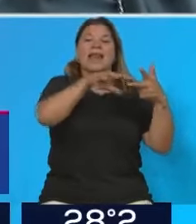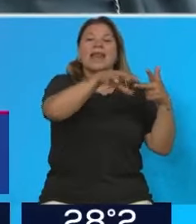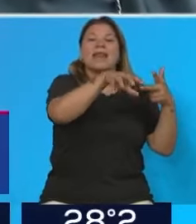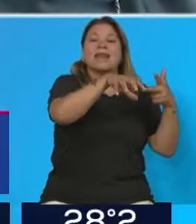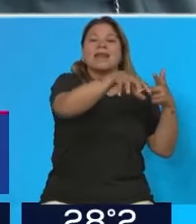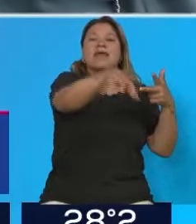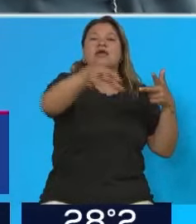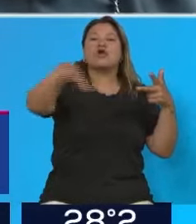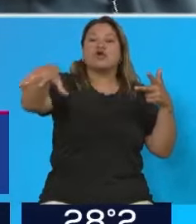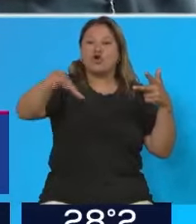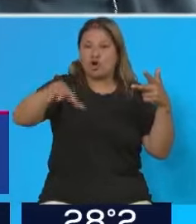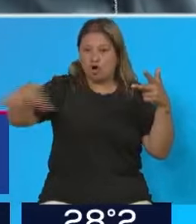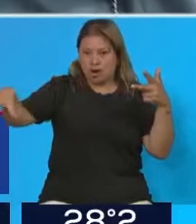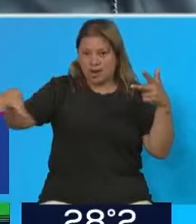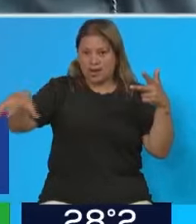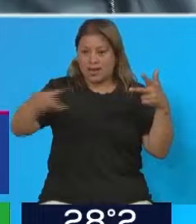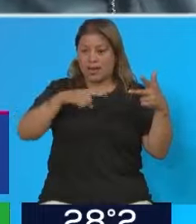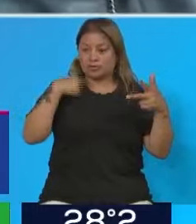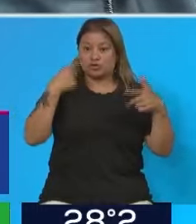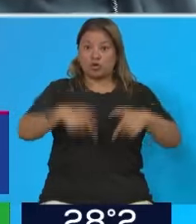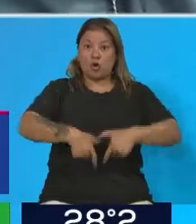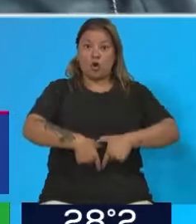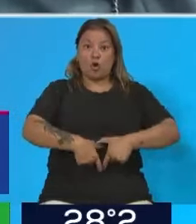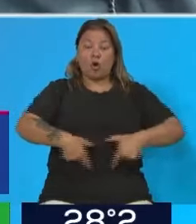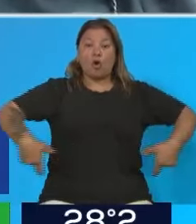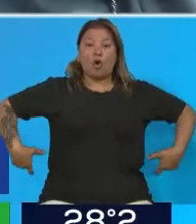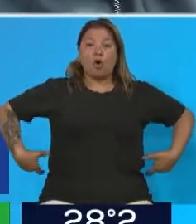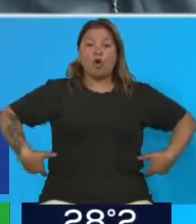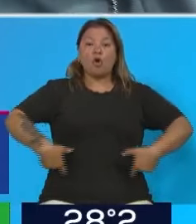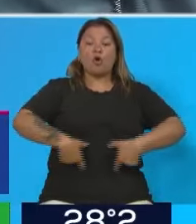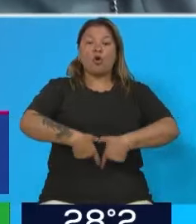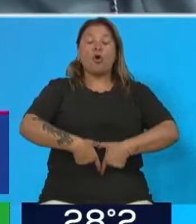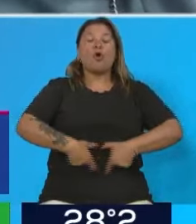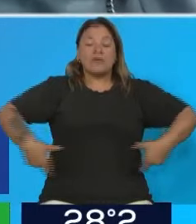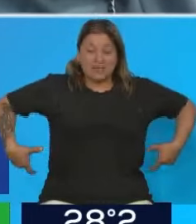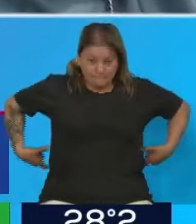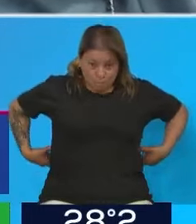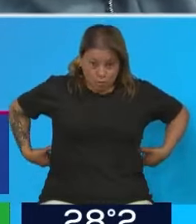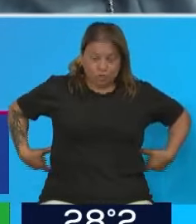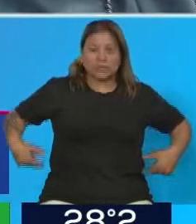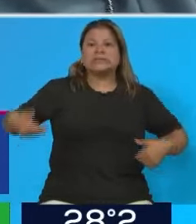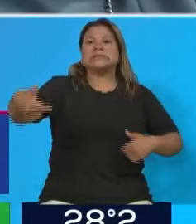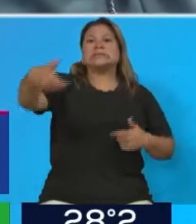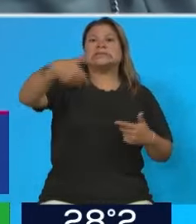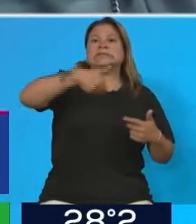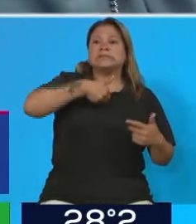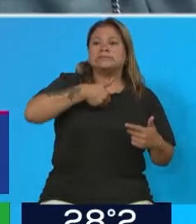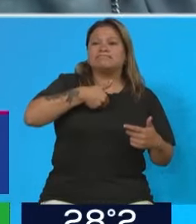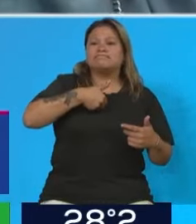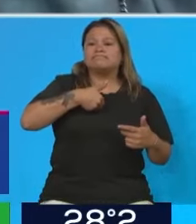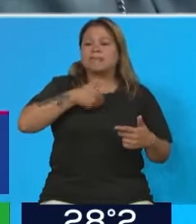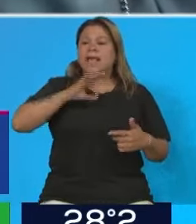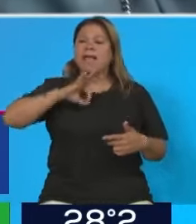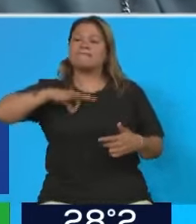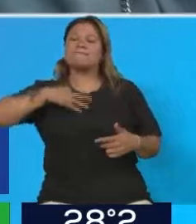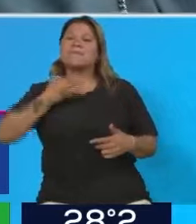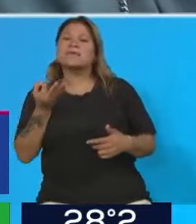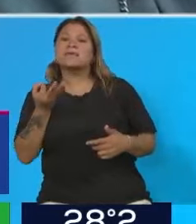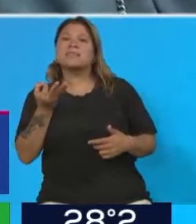obis de la nueva comisión ejecutiva se nos ha pedido tener en cuenta lo que significa la vida de las regiones que